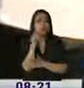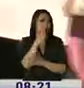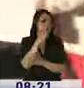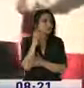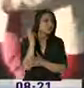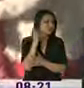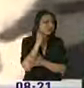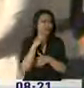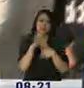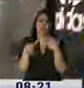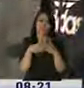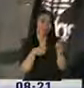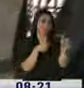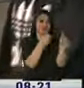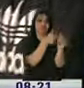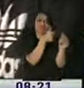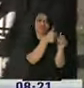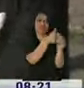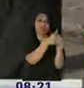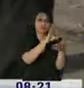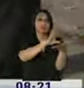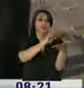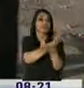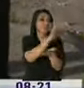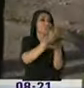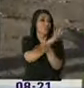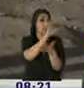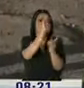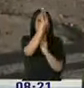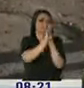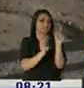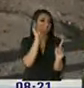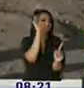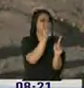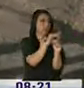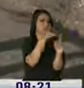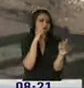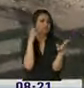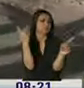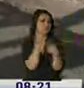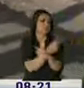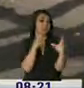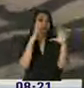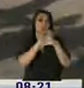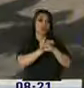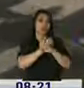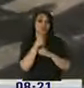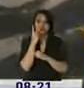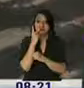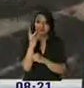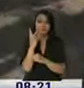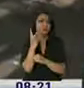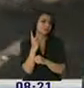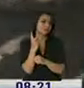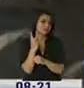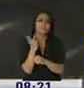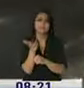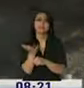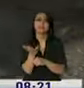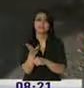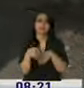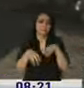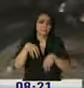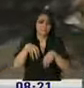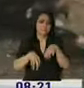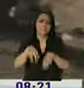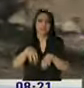la Escuela del Milenio. Y es muy peligroso la noche aquí, como usted puede observar, es puro